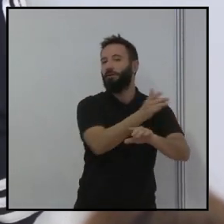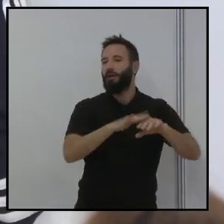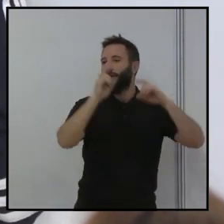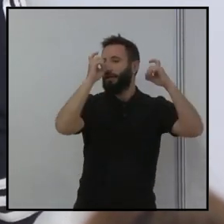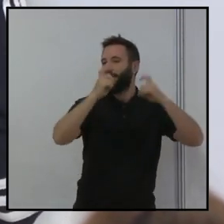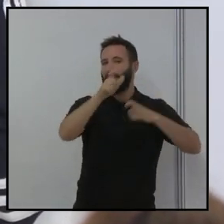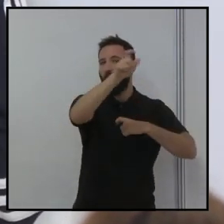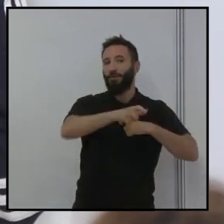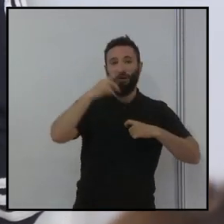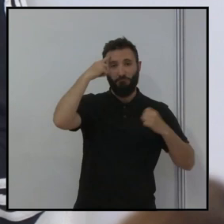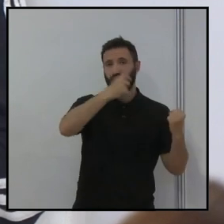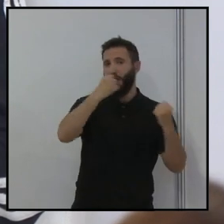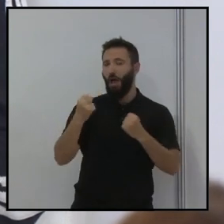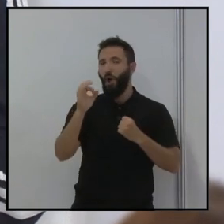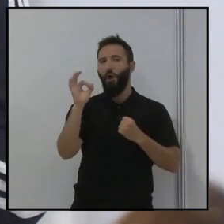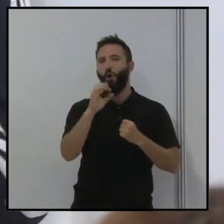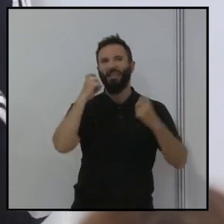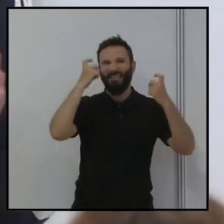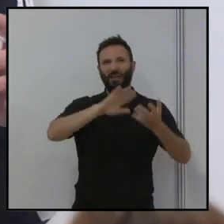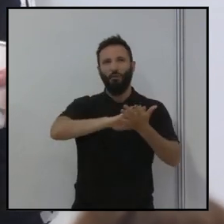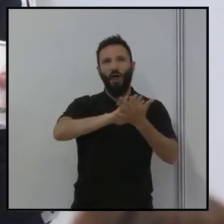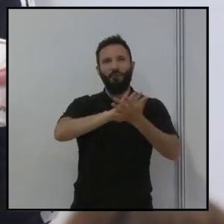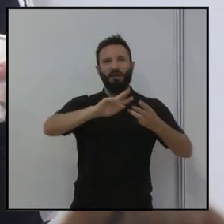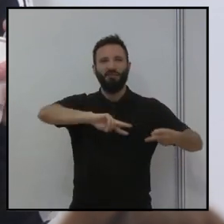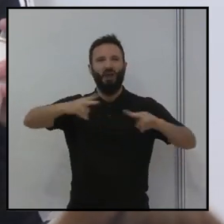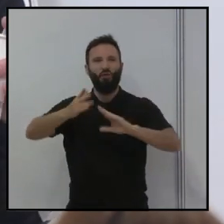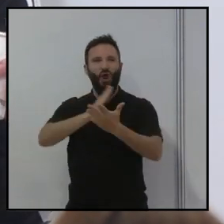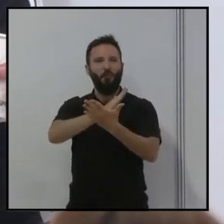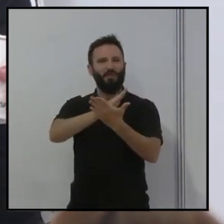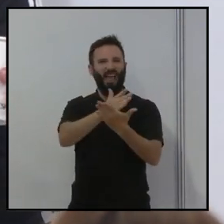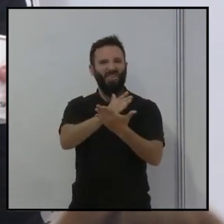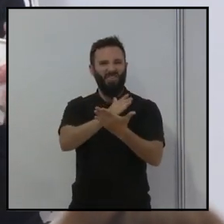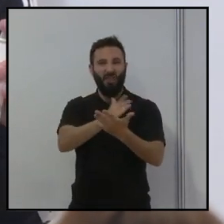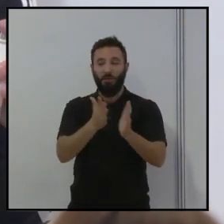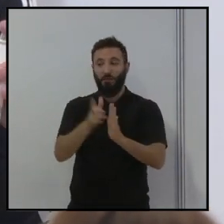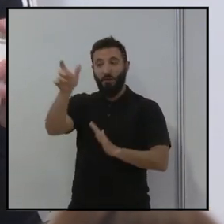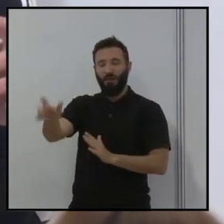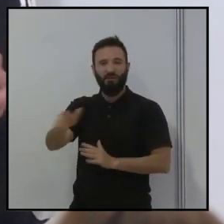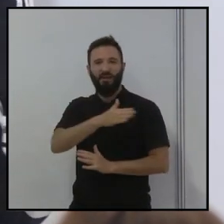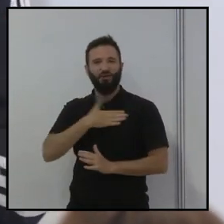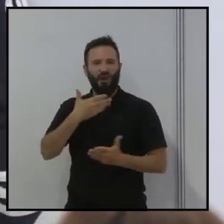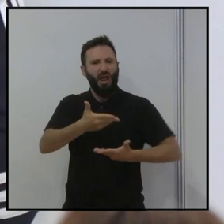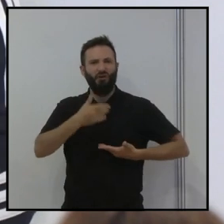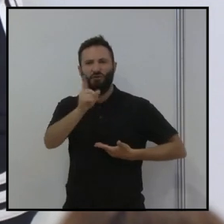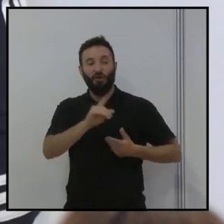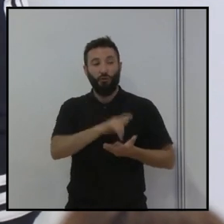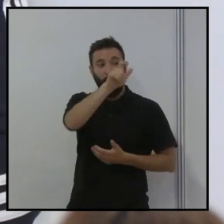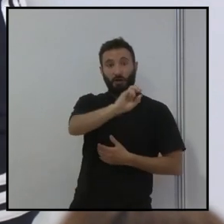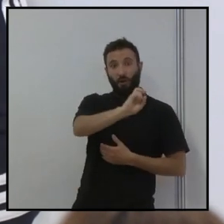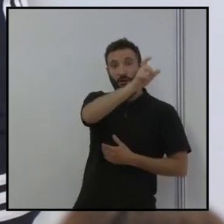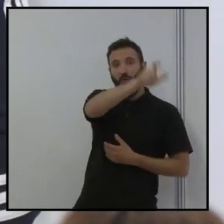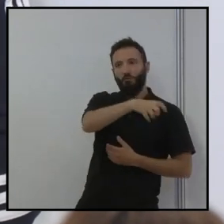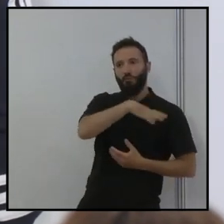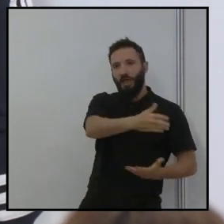algún experto, tratar de hacer como de traductores entre él, que a lo mejor no está receptivo a tener ayuda, y alguien que pueda